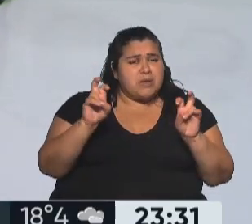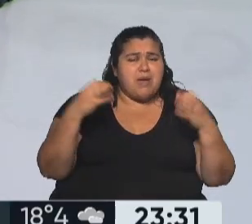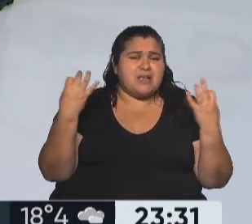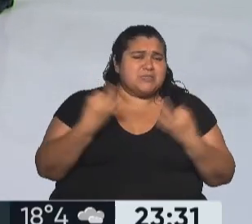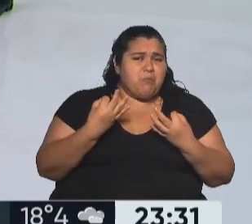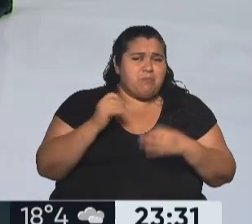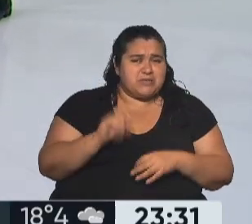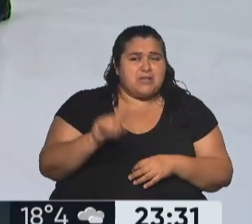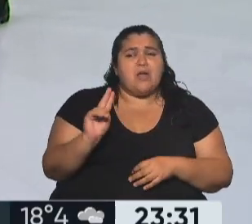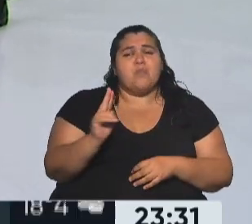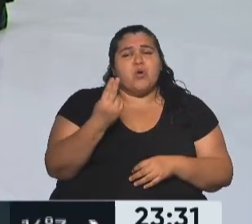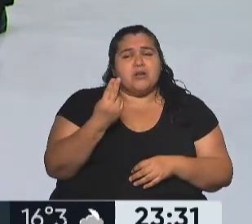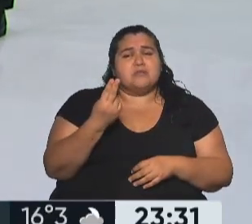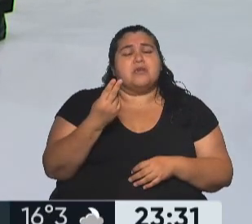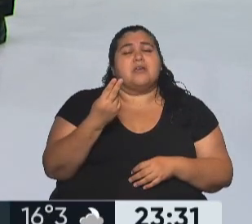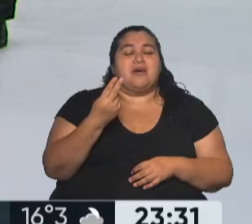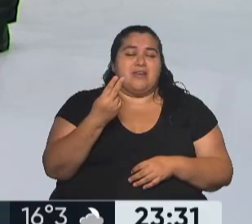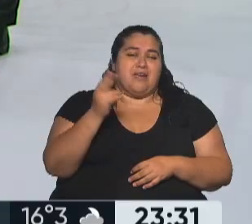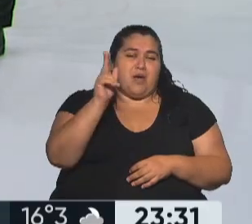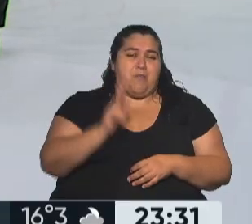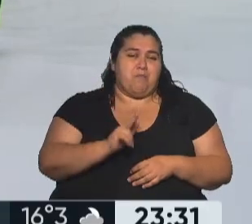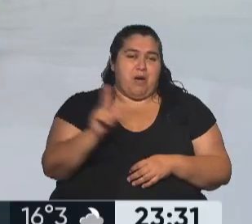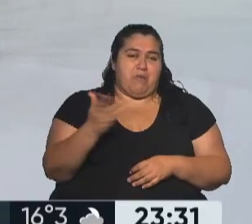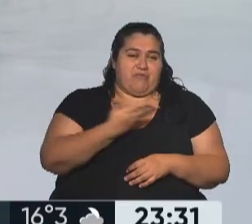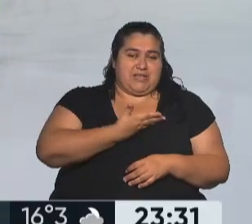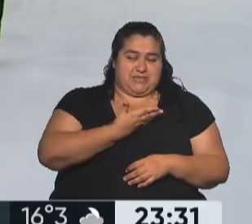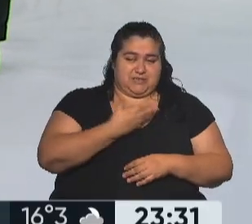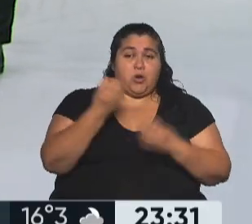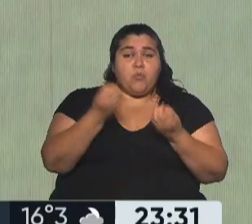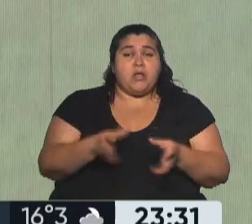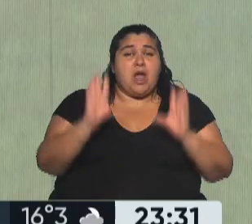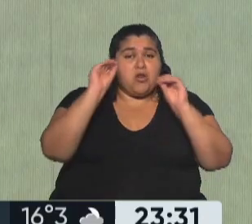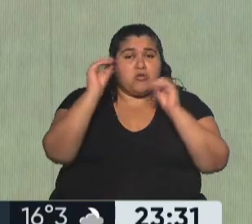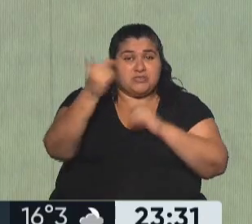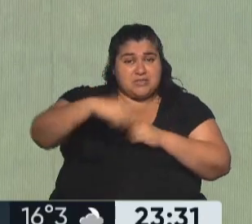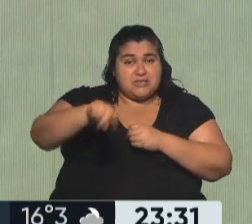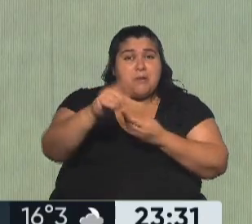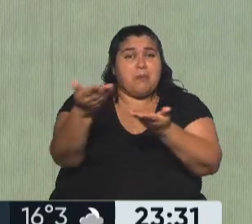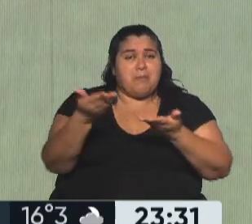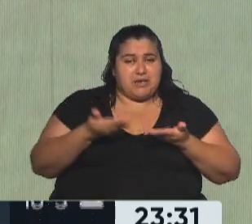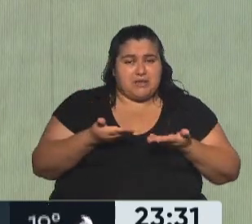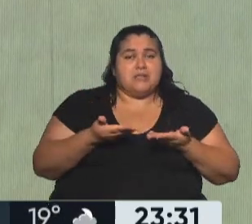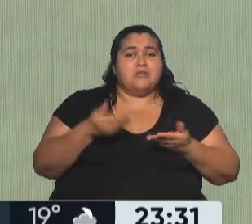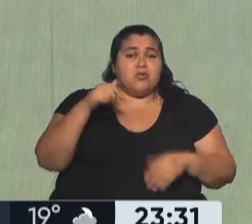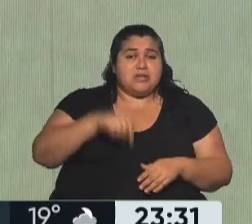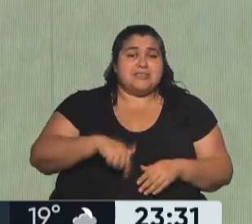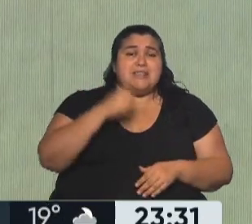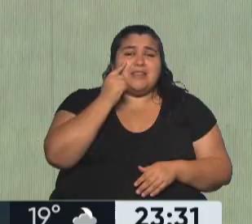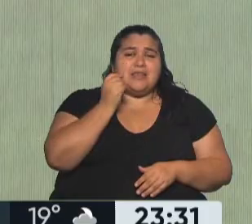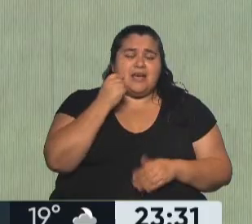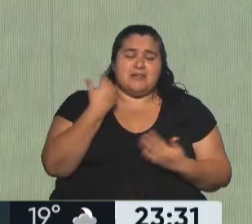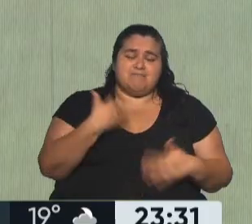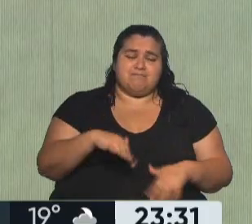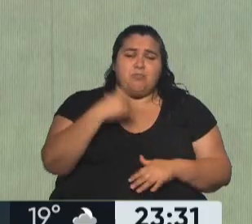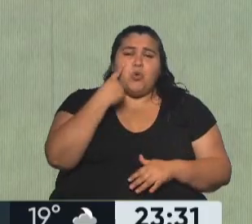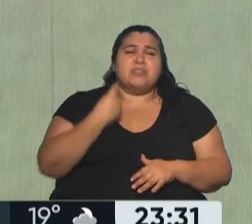como es la muerte del Papa Francisco. María, bienvenida. Buenas noches, bienvenidos a ustedes que están del otro lado. Sí, un día muy triste para